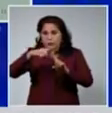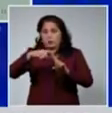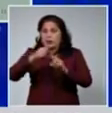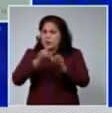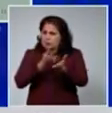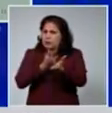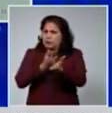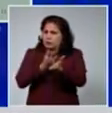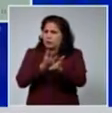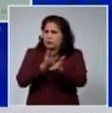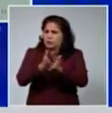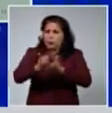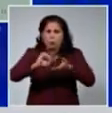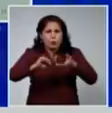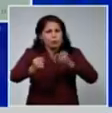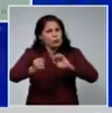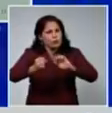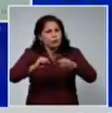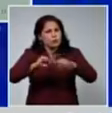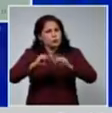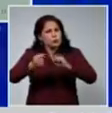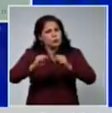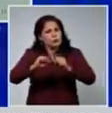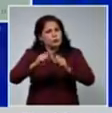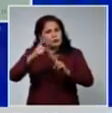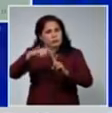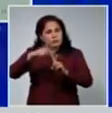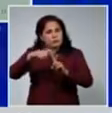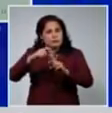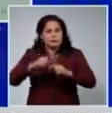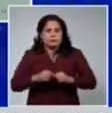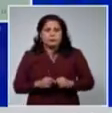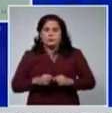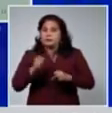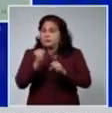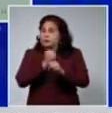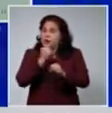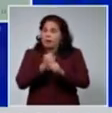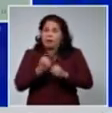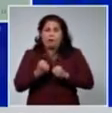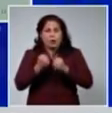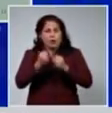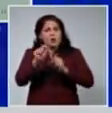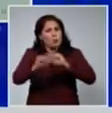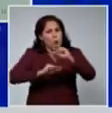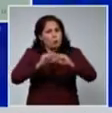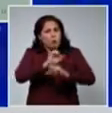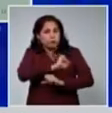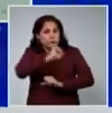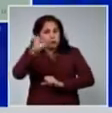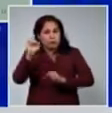control de la de la pandemia trabajan y lo han logrado puede segundo tipo